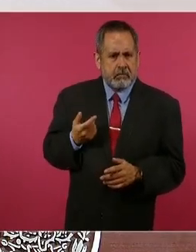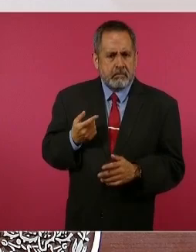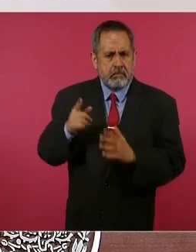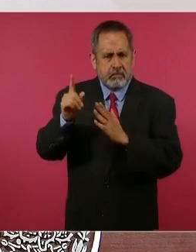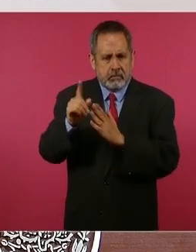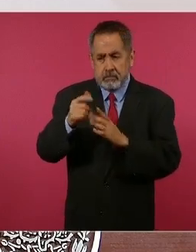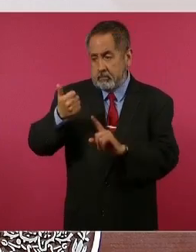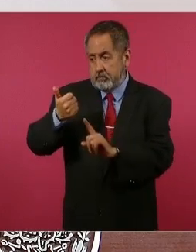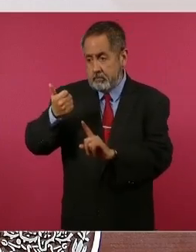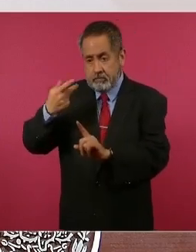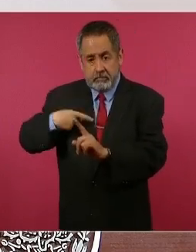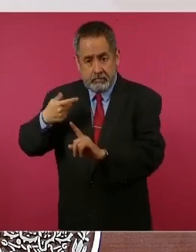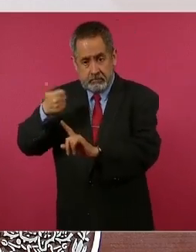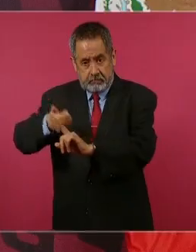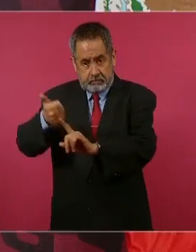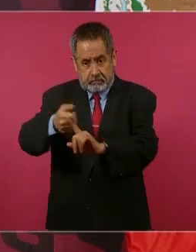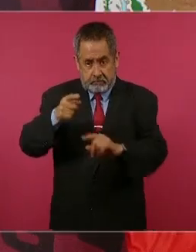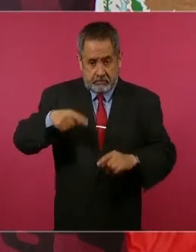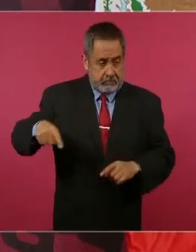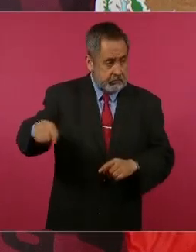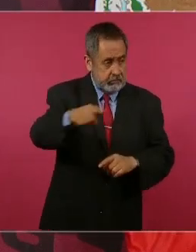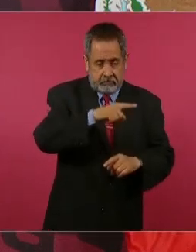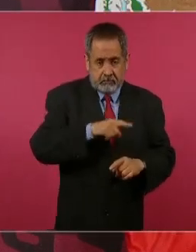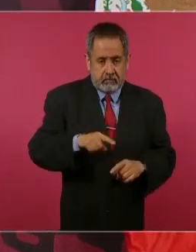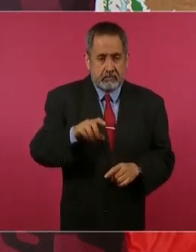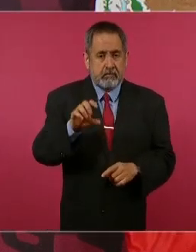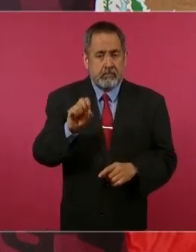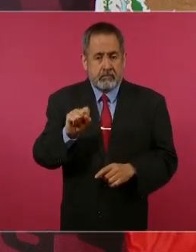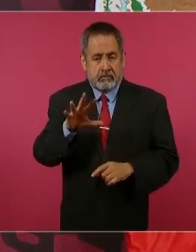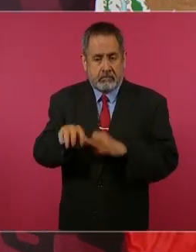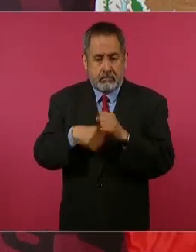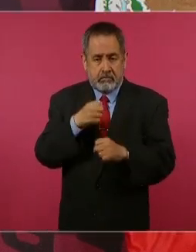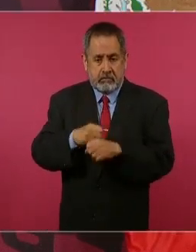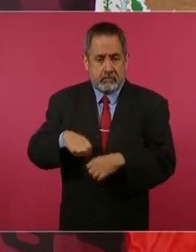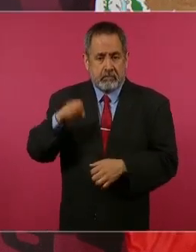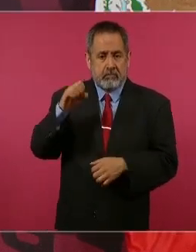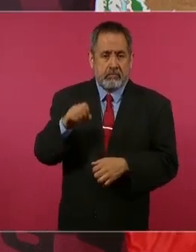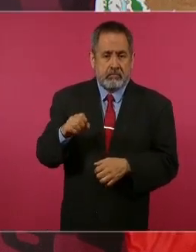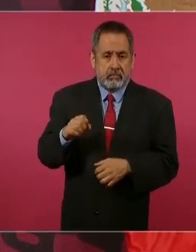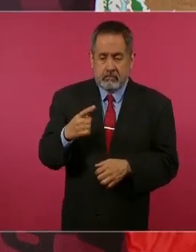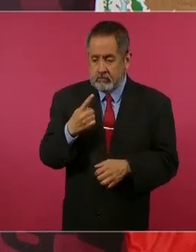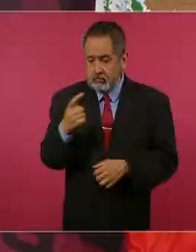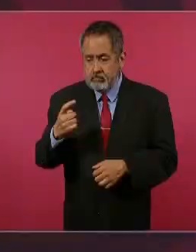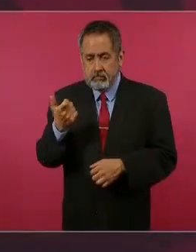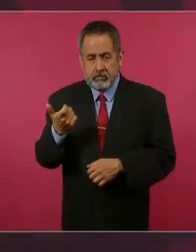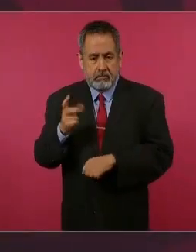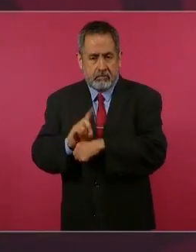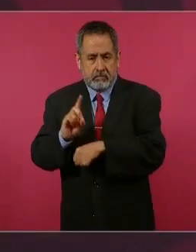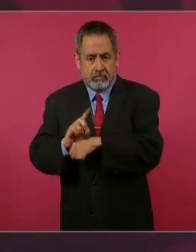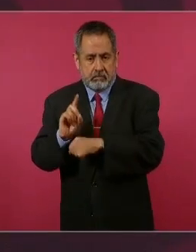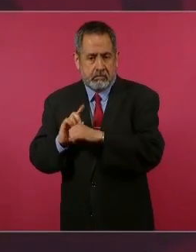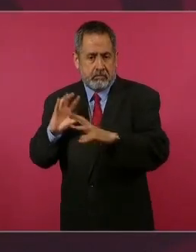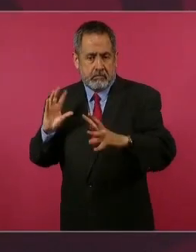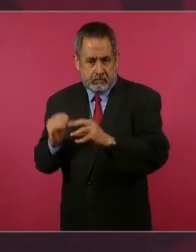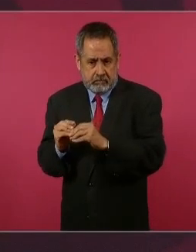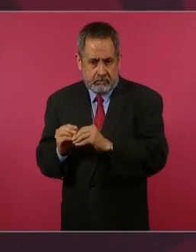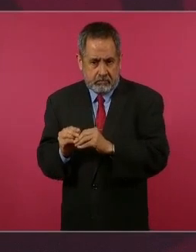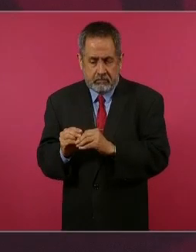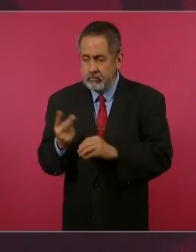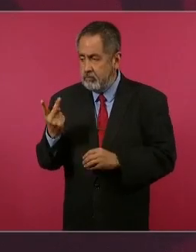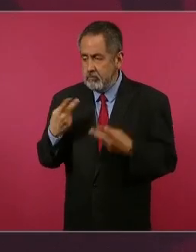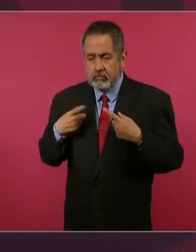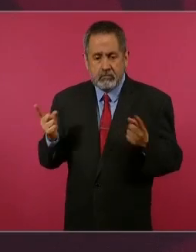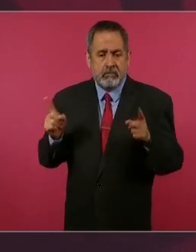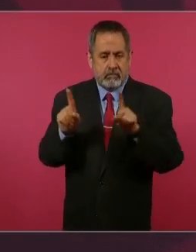pensionado después de 65 años son 100 pesos diarios si es una pareja